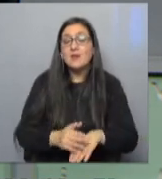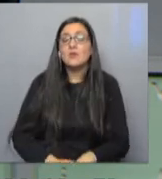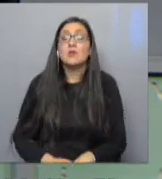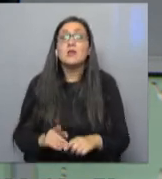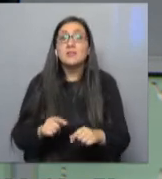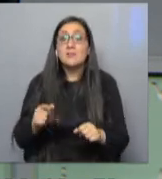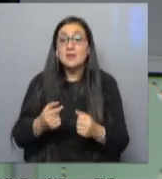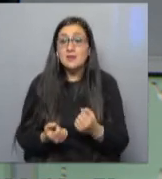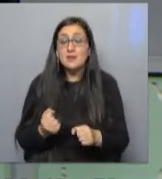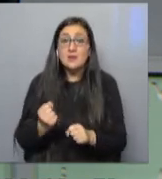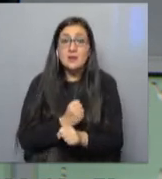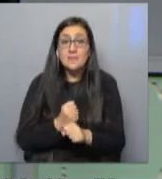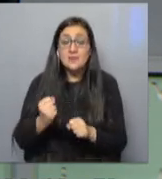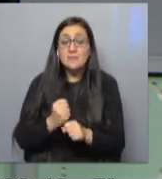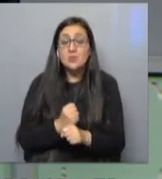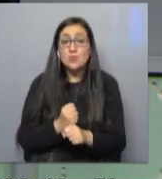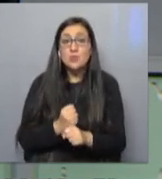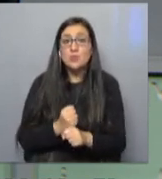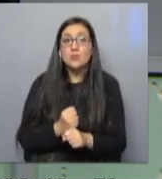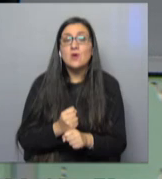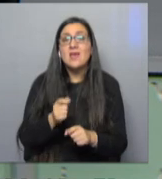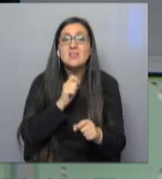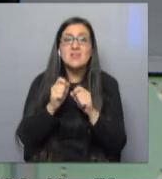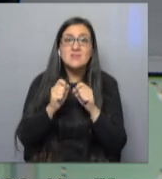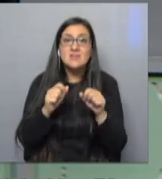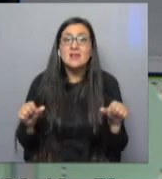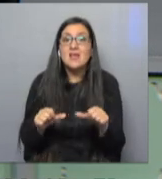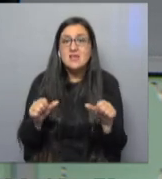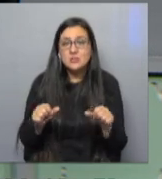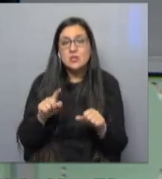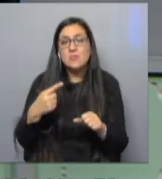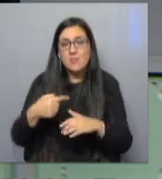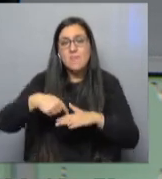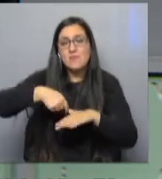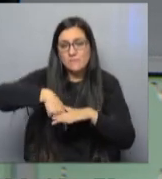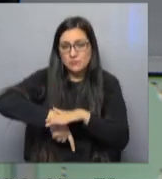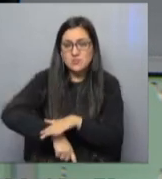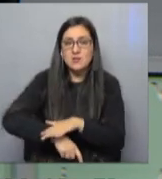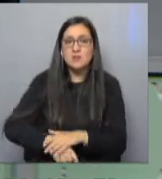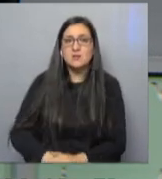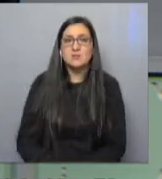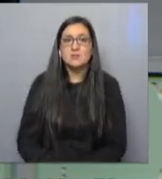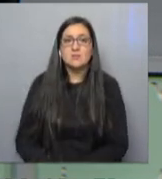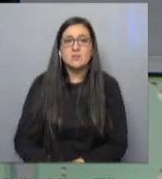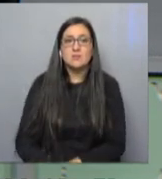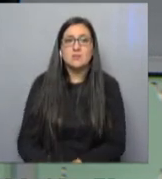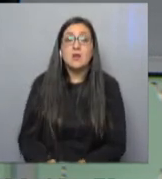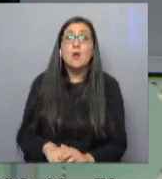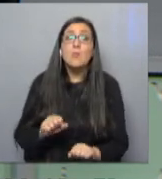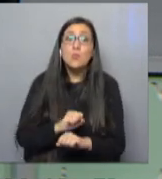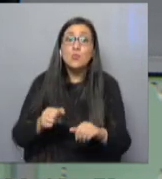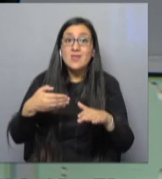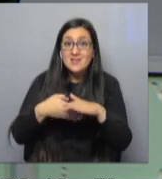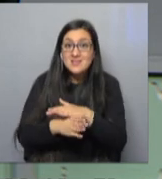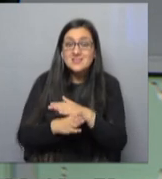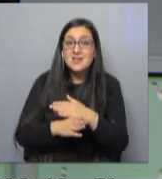américas allí por la guerrilla tupamara entrevistas que hizo es que después vamos a estar profundizando ahora que pudo ingresar a la